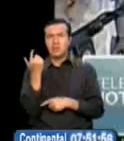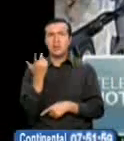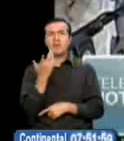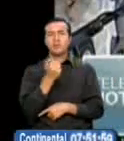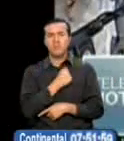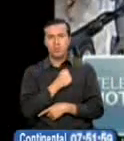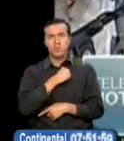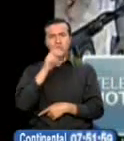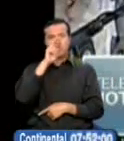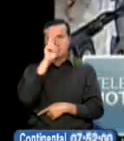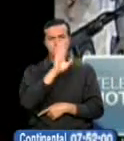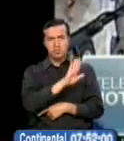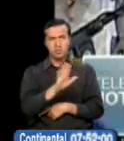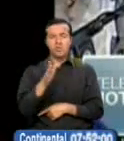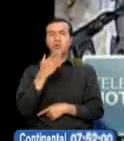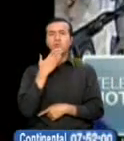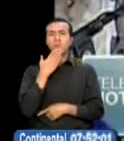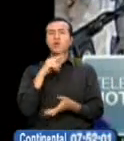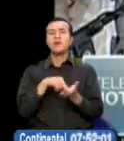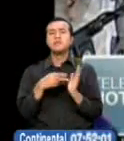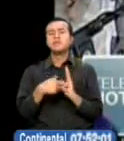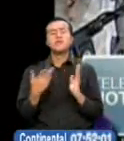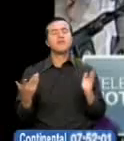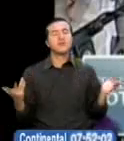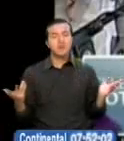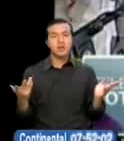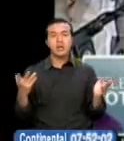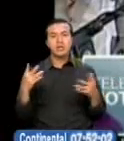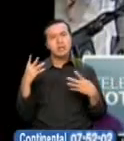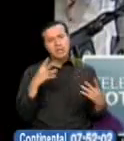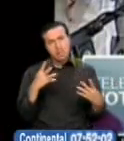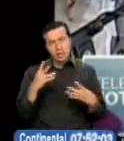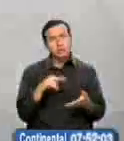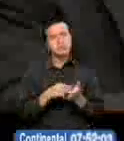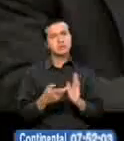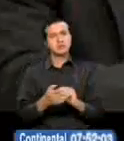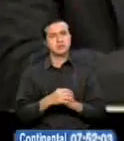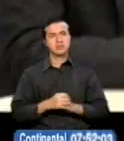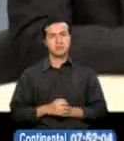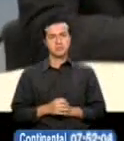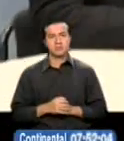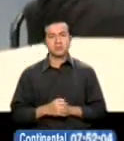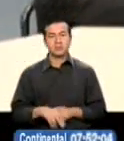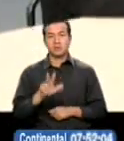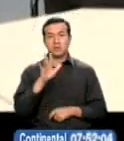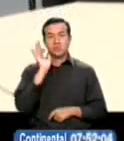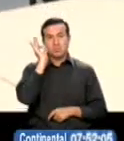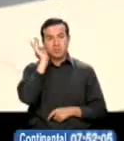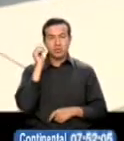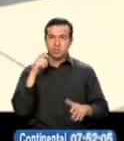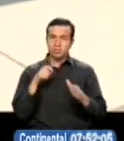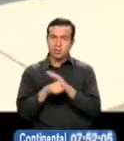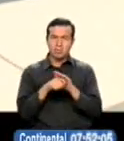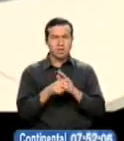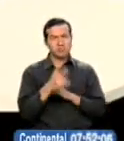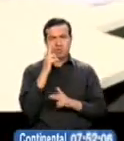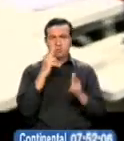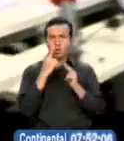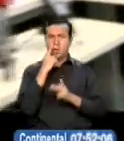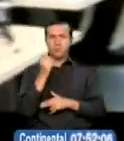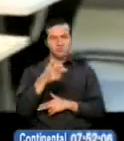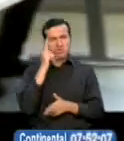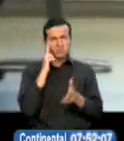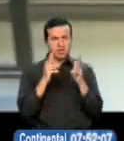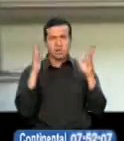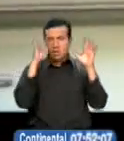de Venezuela. ¿Cómo se llama eso? ¡Guerra! Tres mujeres fueron asesinadas a tiros por un hombre cuando